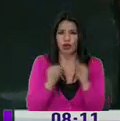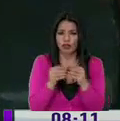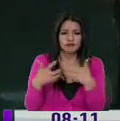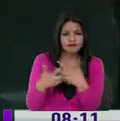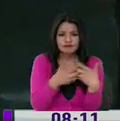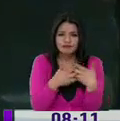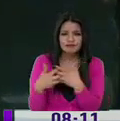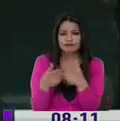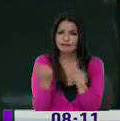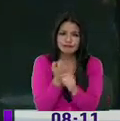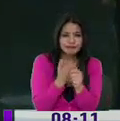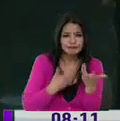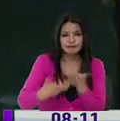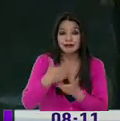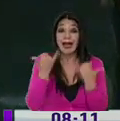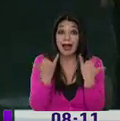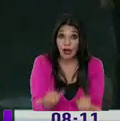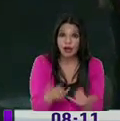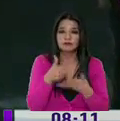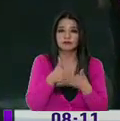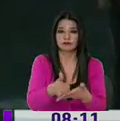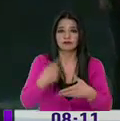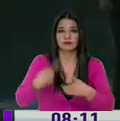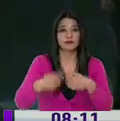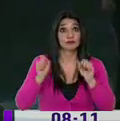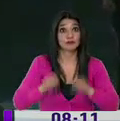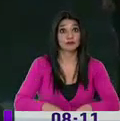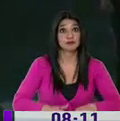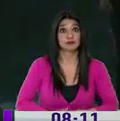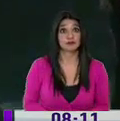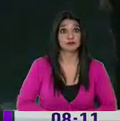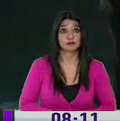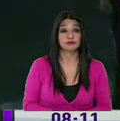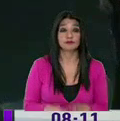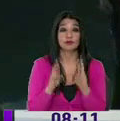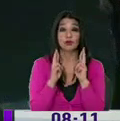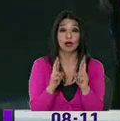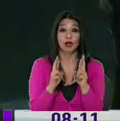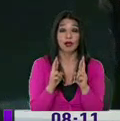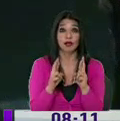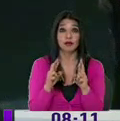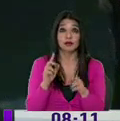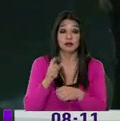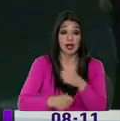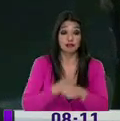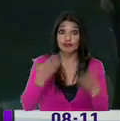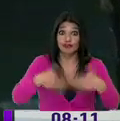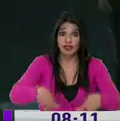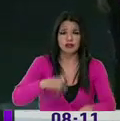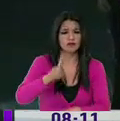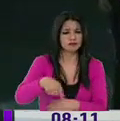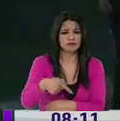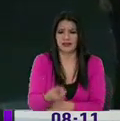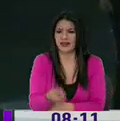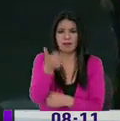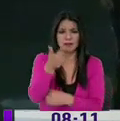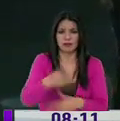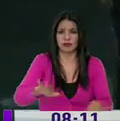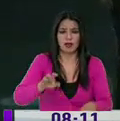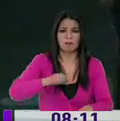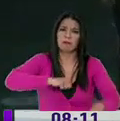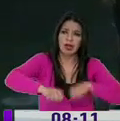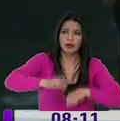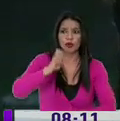haciendo un trabajo en conjunto, ahora sí, por en beneficio de la ciudad, y creo que esperemos que no solo a fin de año, esperemos que a mitad de año ya se vean